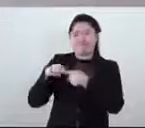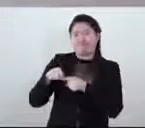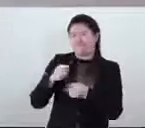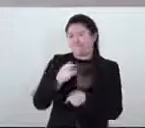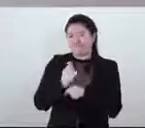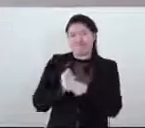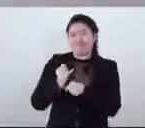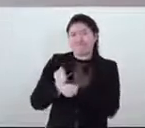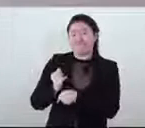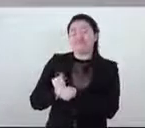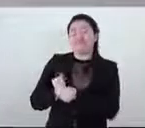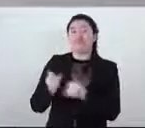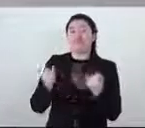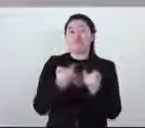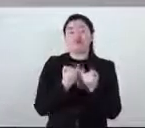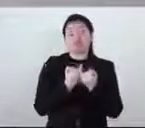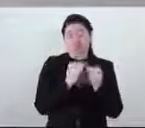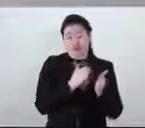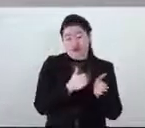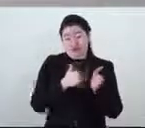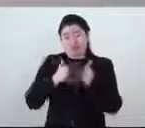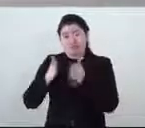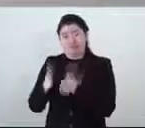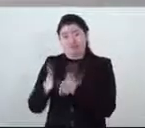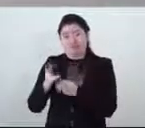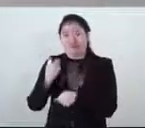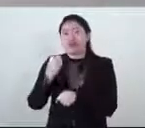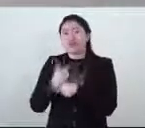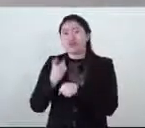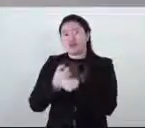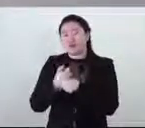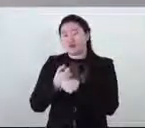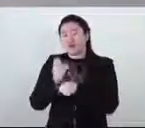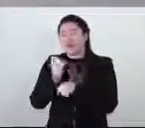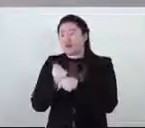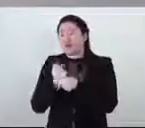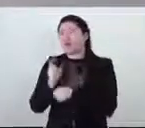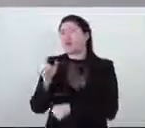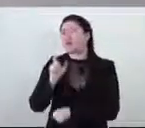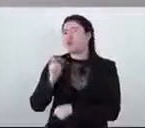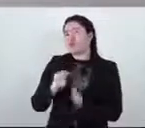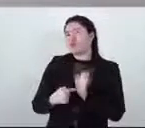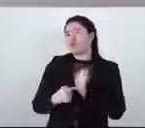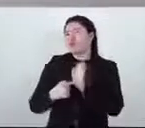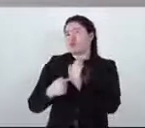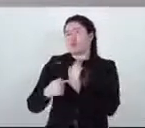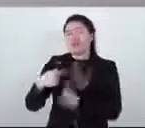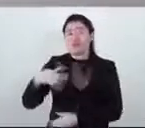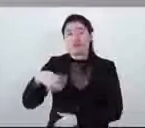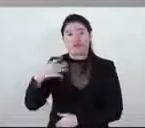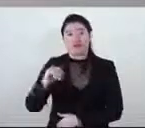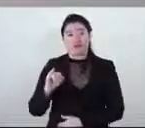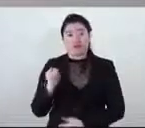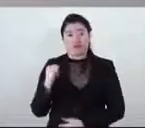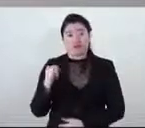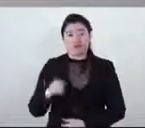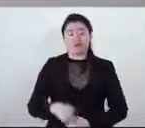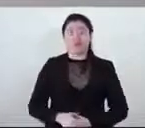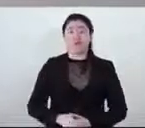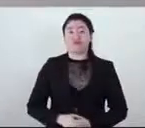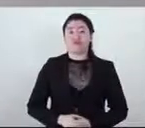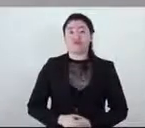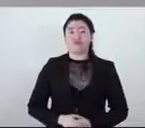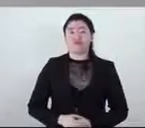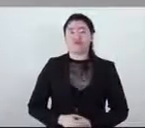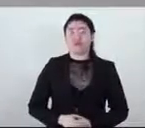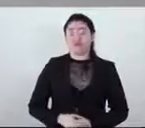y el reporte de la fase 2 se entregará el día 14 de julio y el reporte